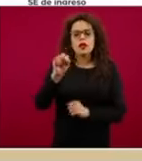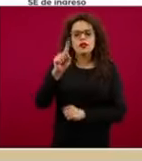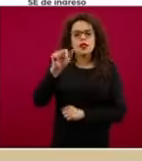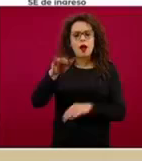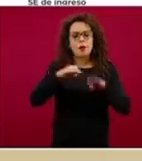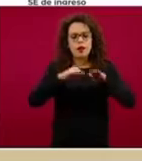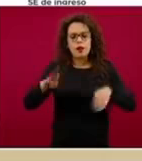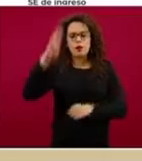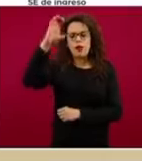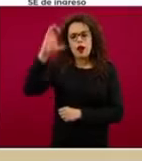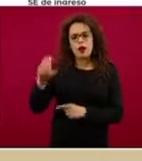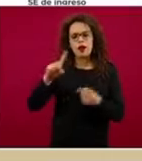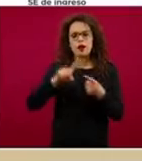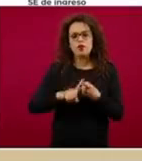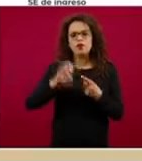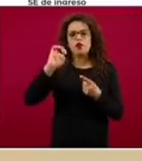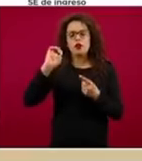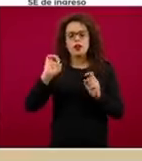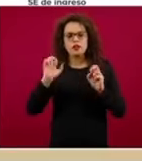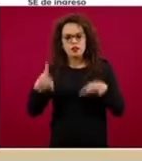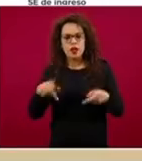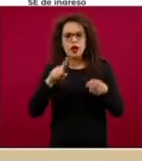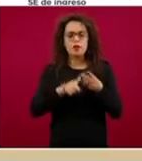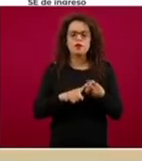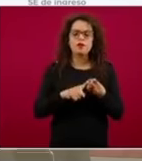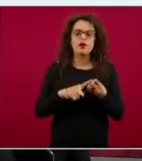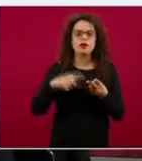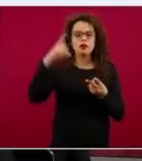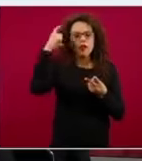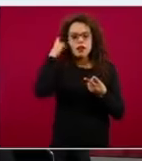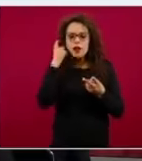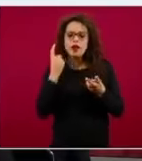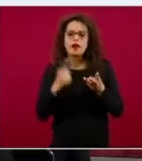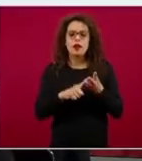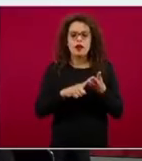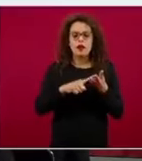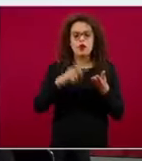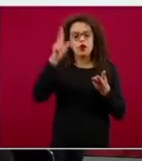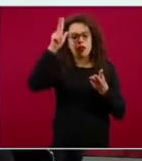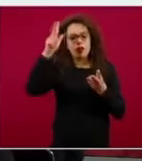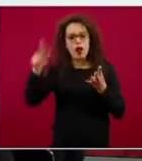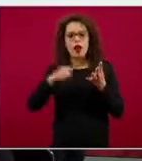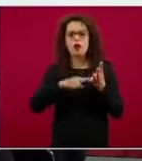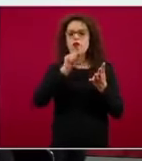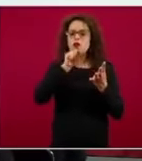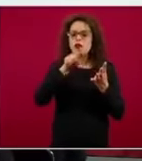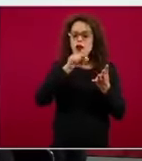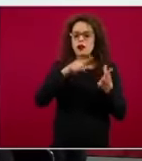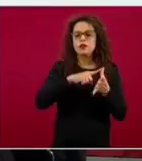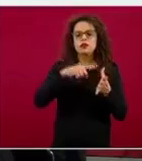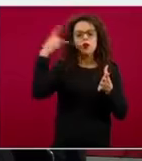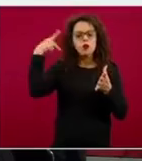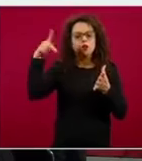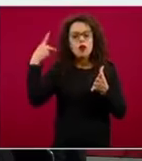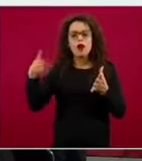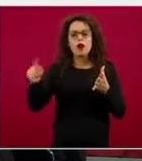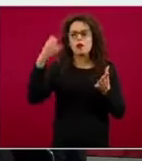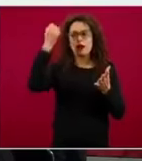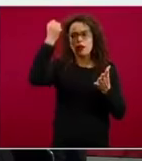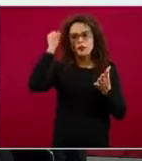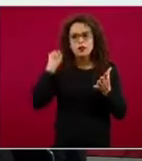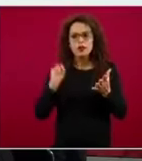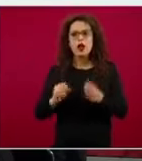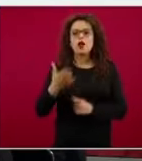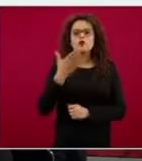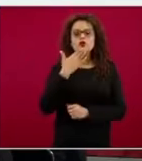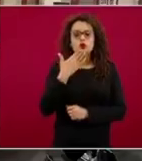California, Chiapas, Ciudad de México, Guerrero, Hidalgo, Jalisco, México, Michoacán, Morelos, Puebla, Sinaloa, Sonora, Tamaulipas